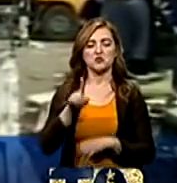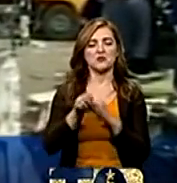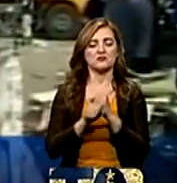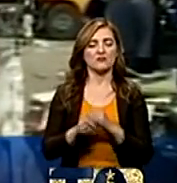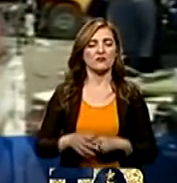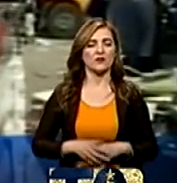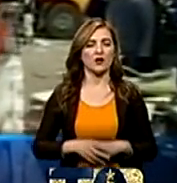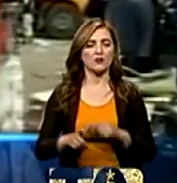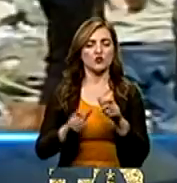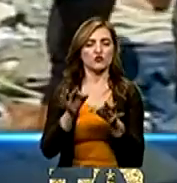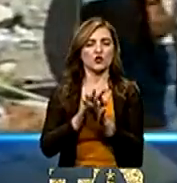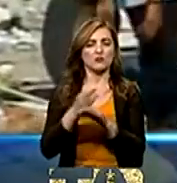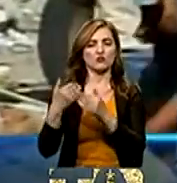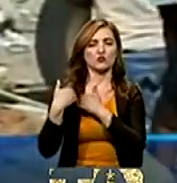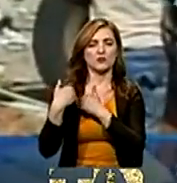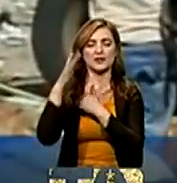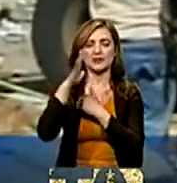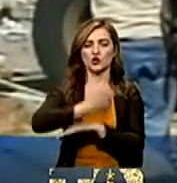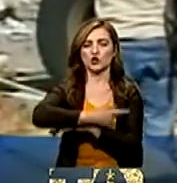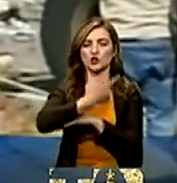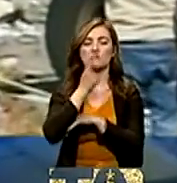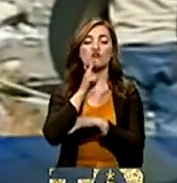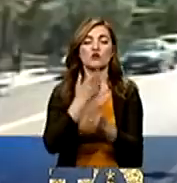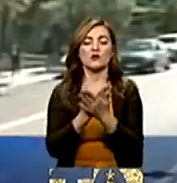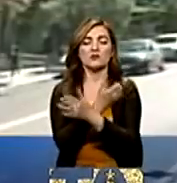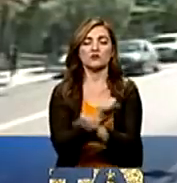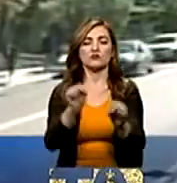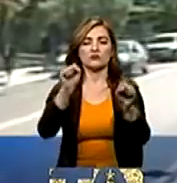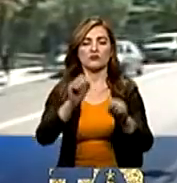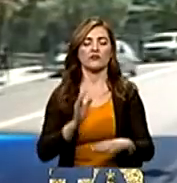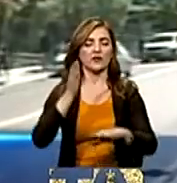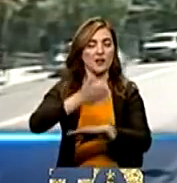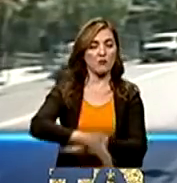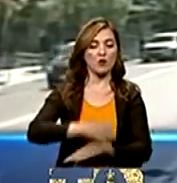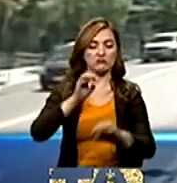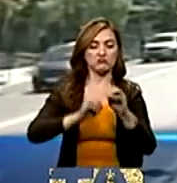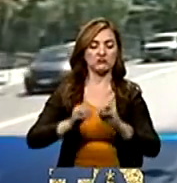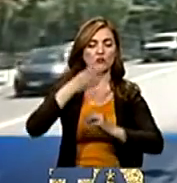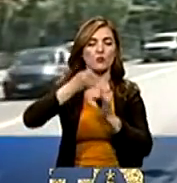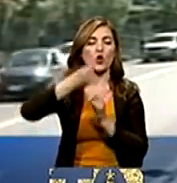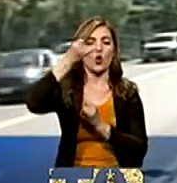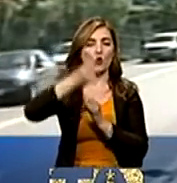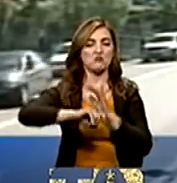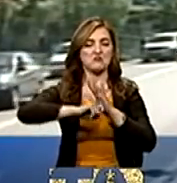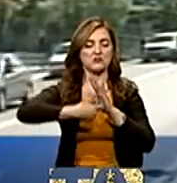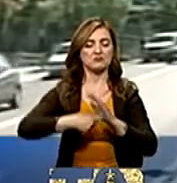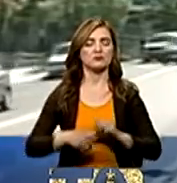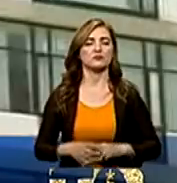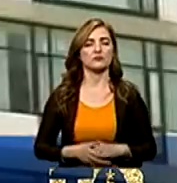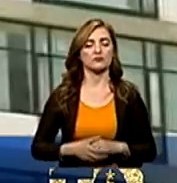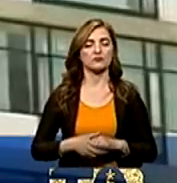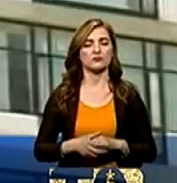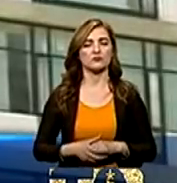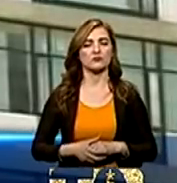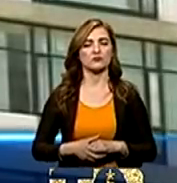tienen 5 días para presentar sus pruebas de descargo. Luego llegará ya un informe definitivo por parte de Contraloría,